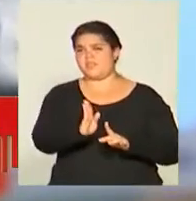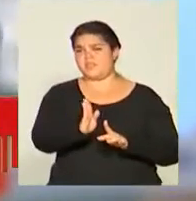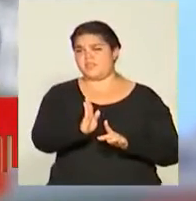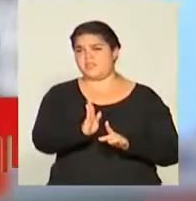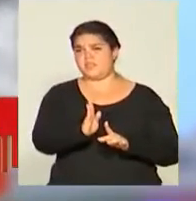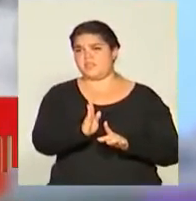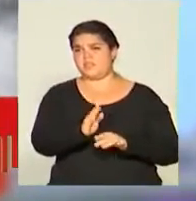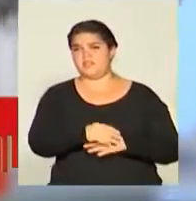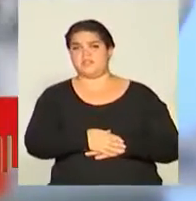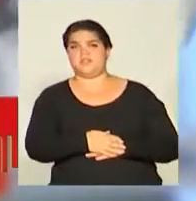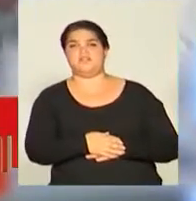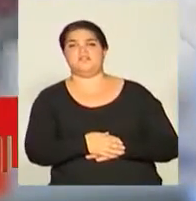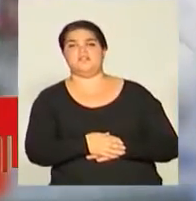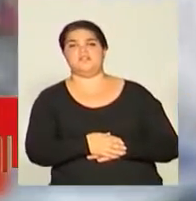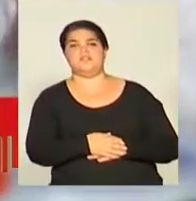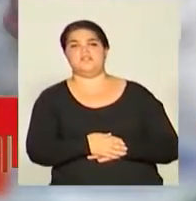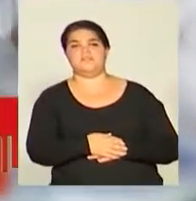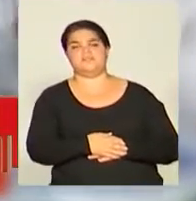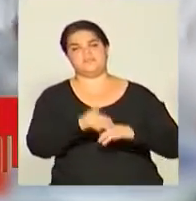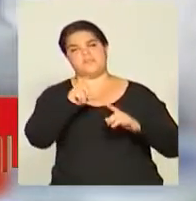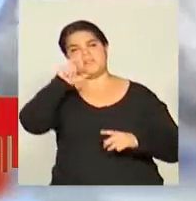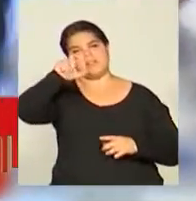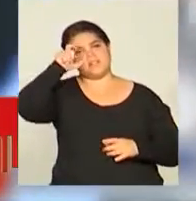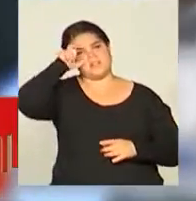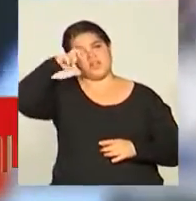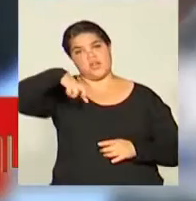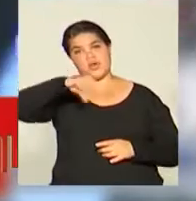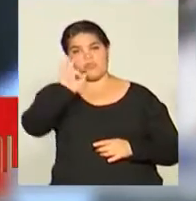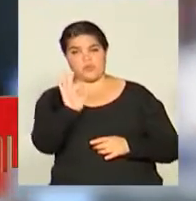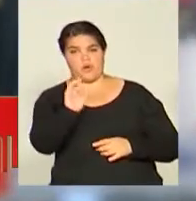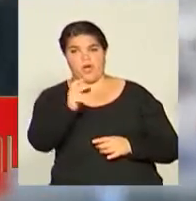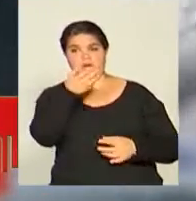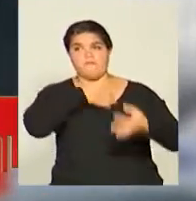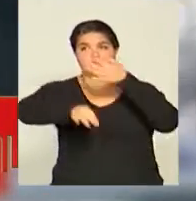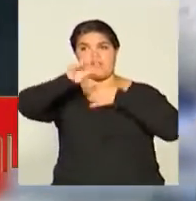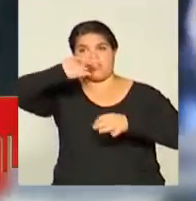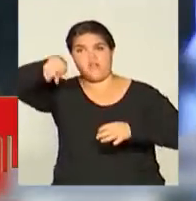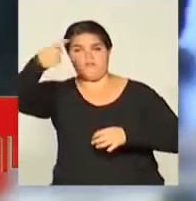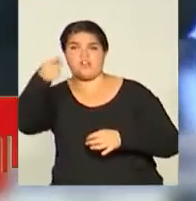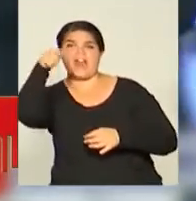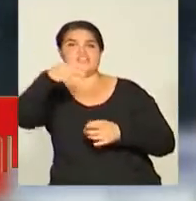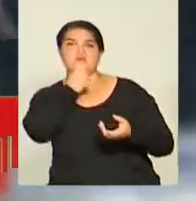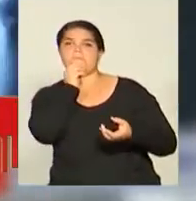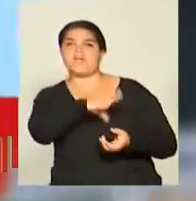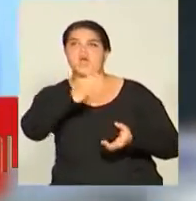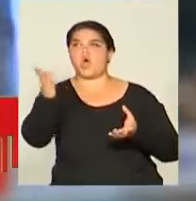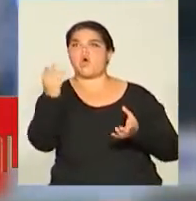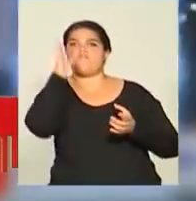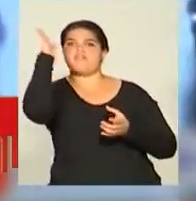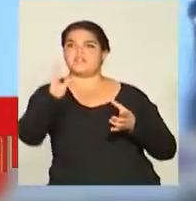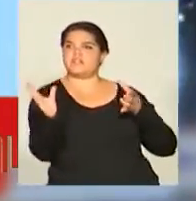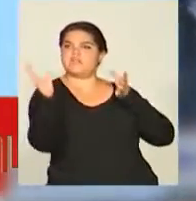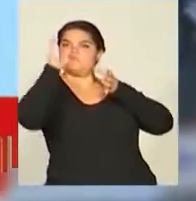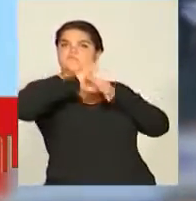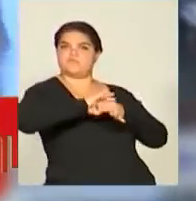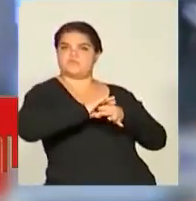de la mano de eliminar el cepo a las importaciones, vamos a mejorar la relación con Brasil. La relación con Brasil se enturbió